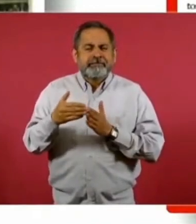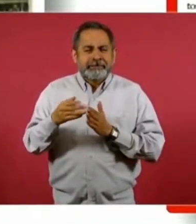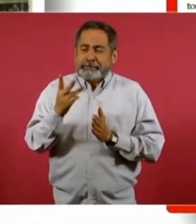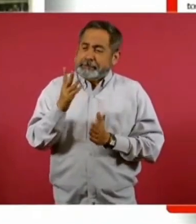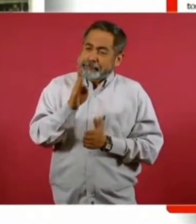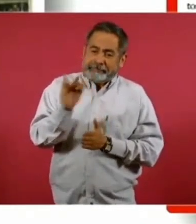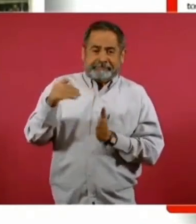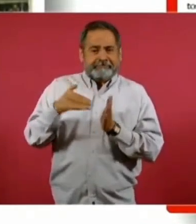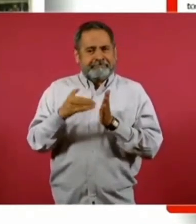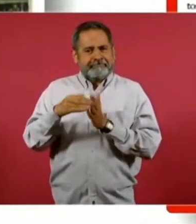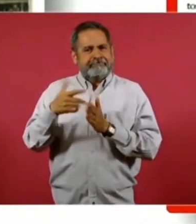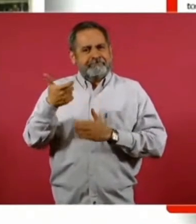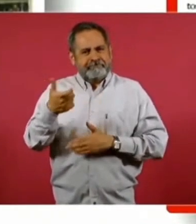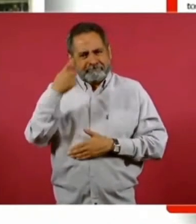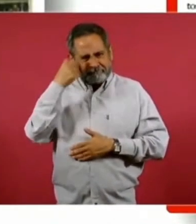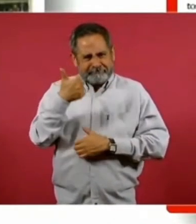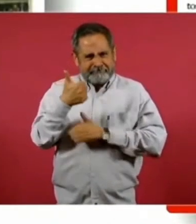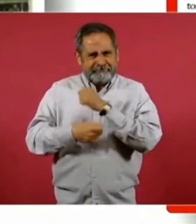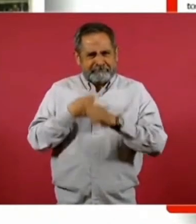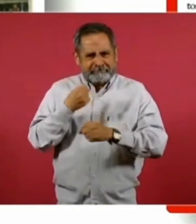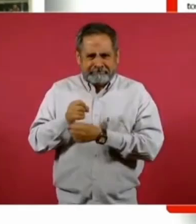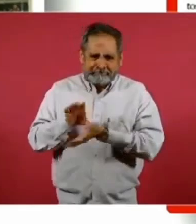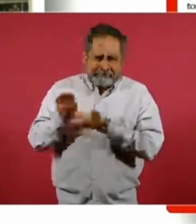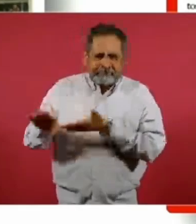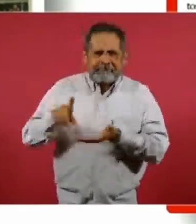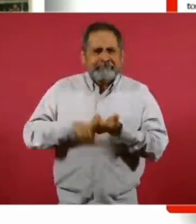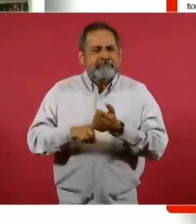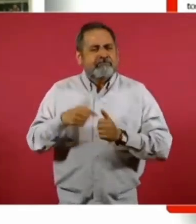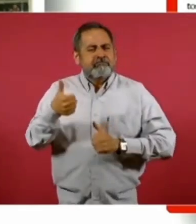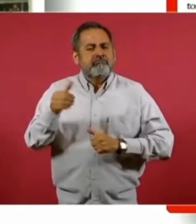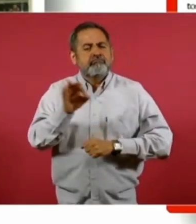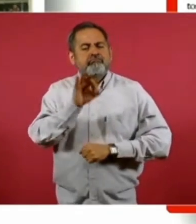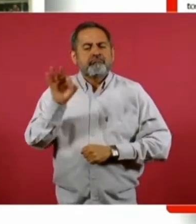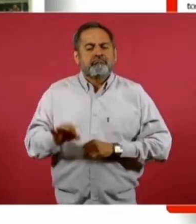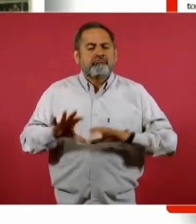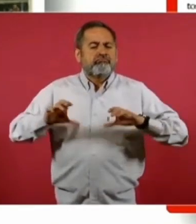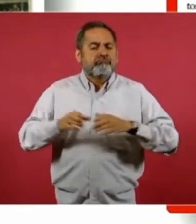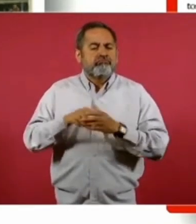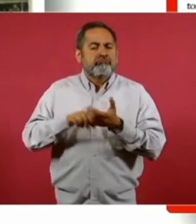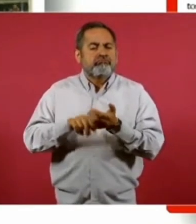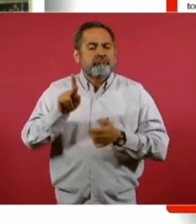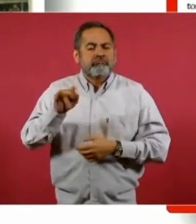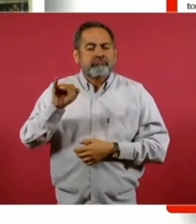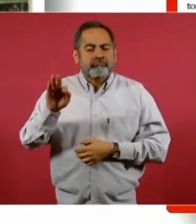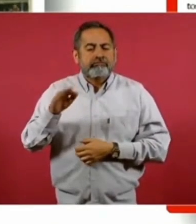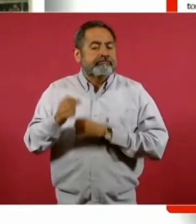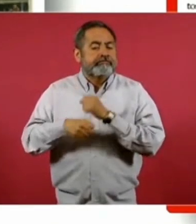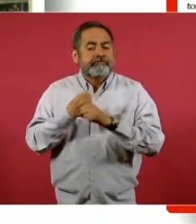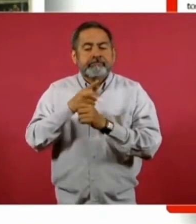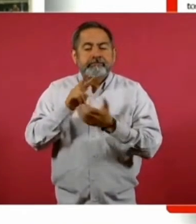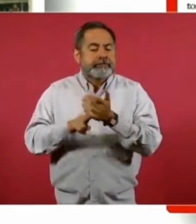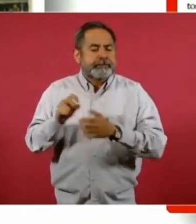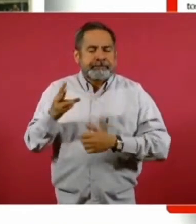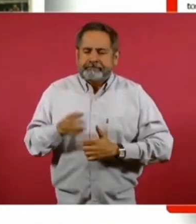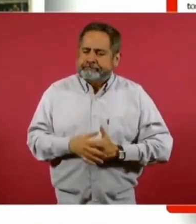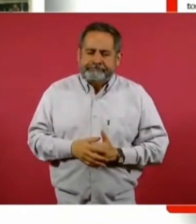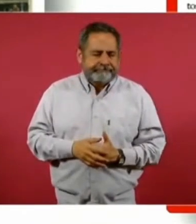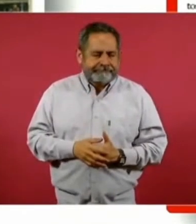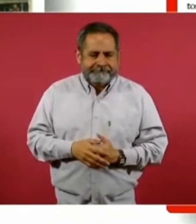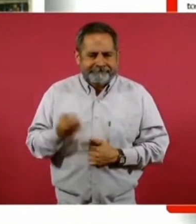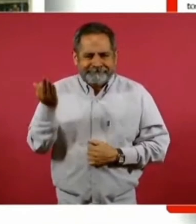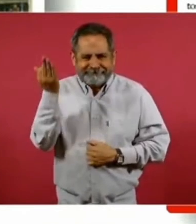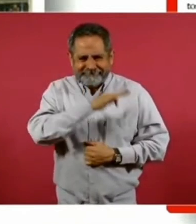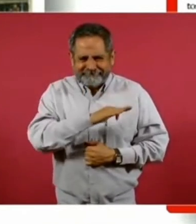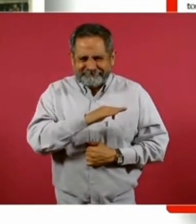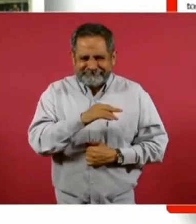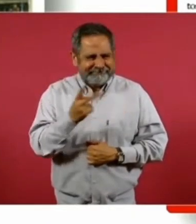2.1 billones de pesos en 6 años, que equivalen al 6% del Producto Interno Bruto en 2023. Pero también es falso. O sea,